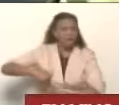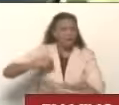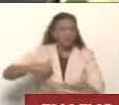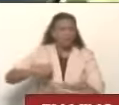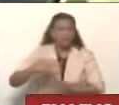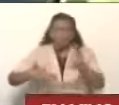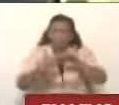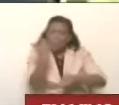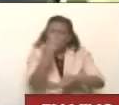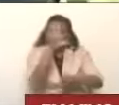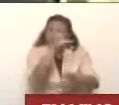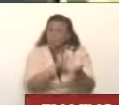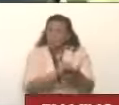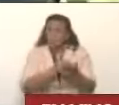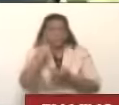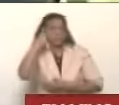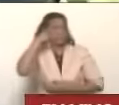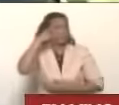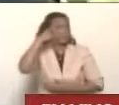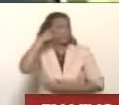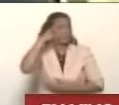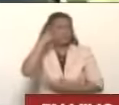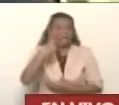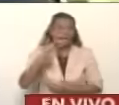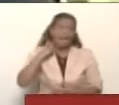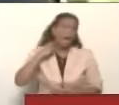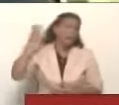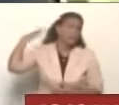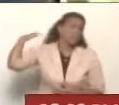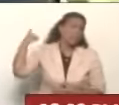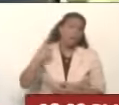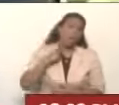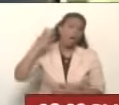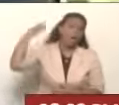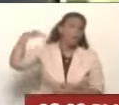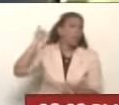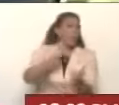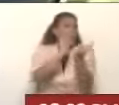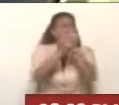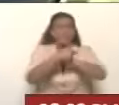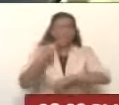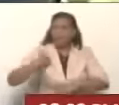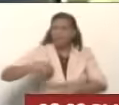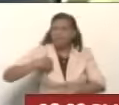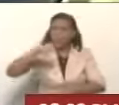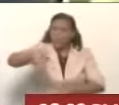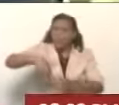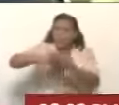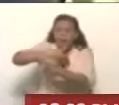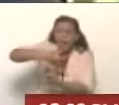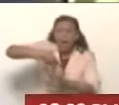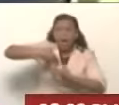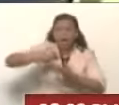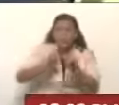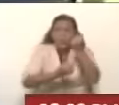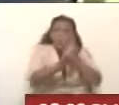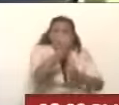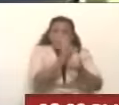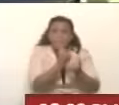modelo fascista colonial. Ellos quieren convertir a Argentina en una colonia